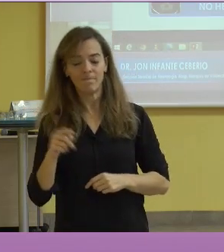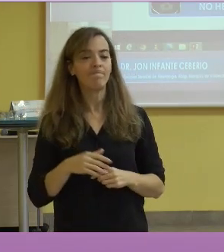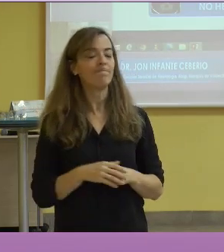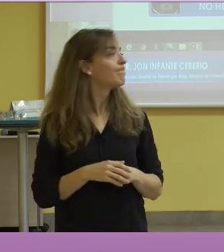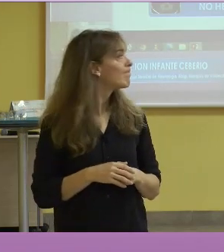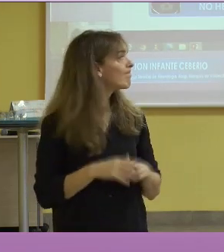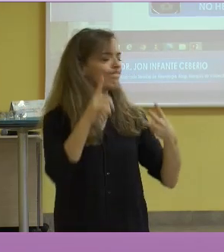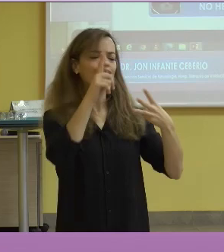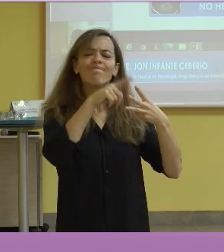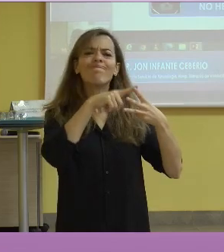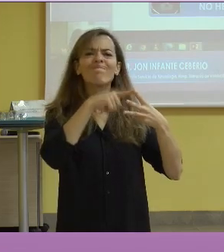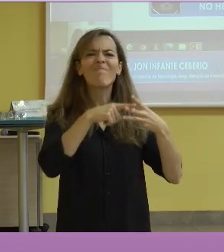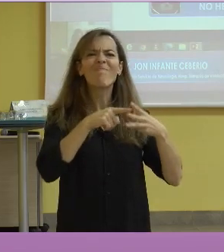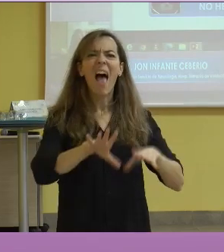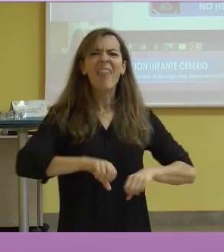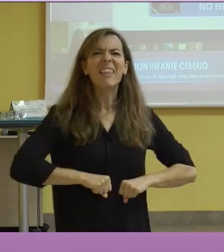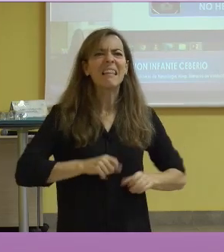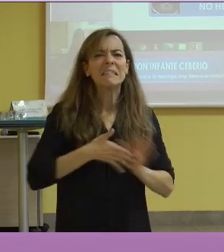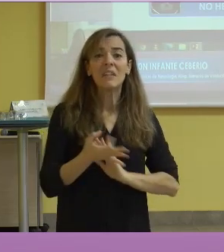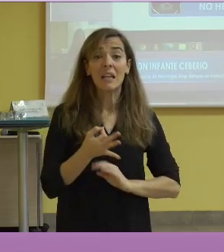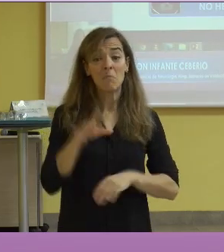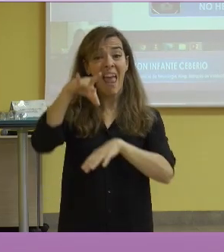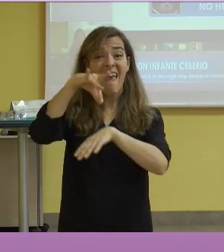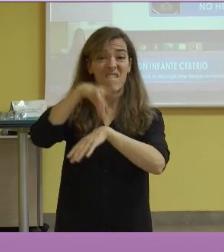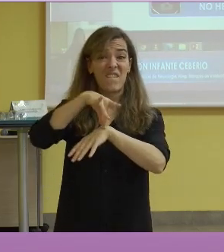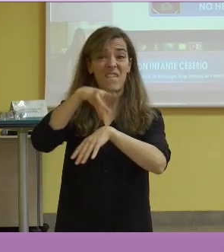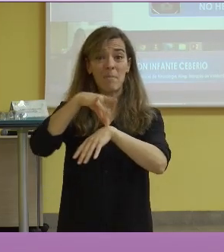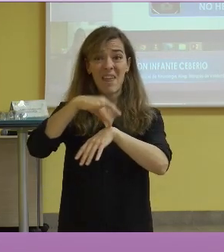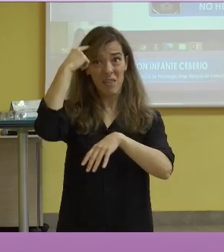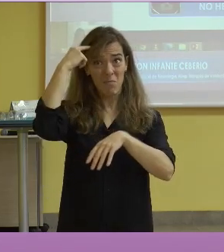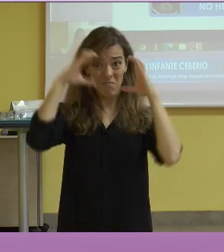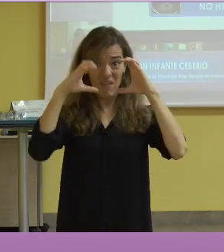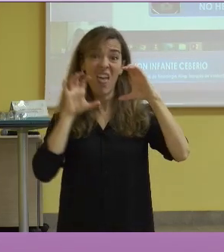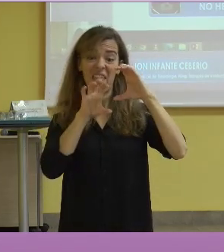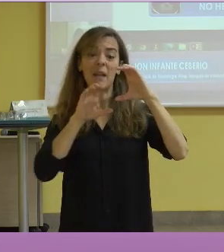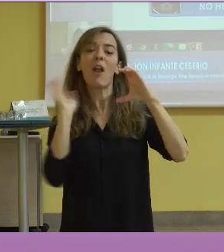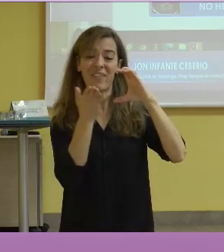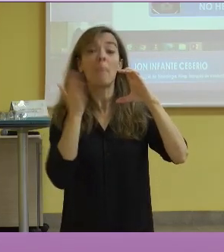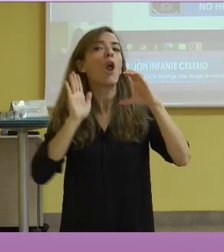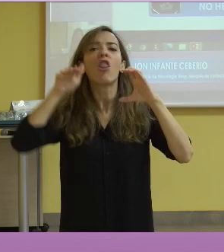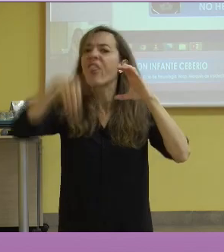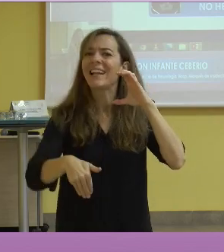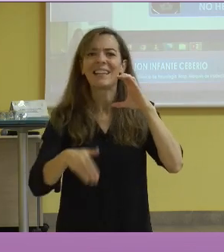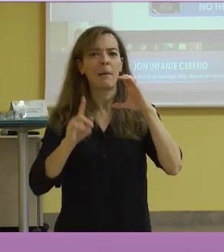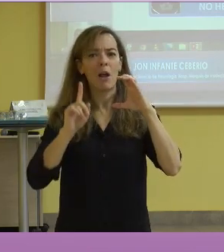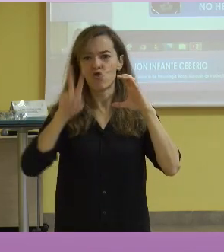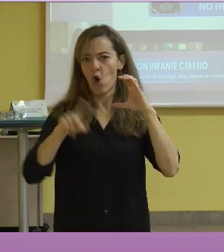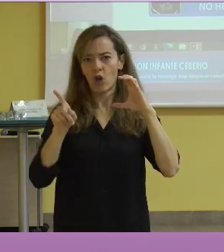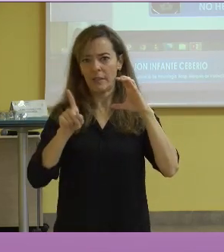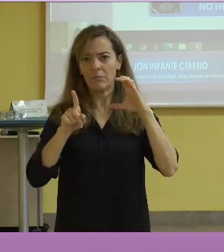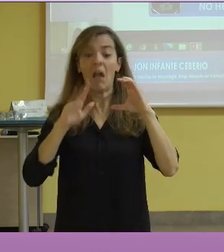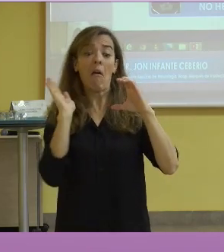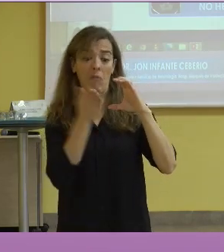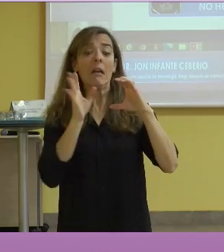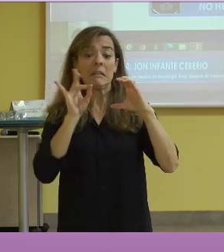ataxias adquiridas? Pues bueno, a enfermedades que dañan el cerebelo pero que no son degenerativas, que dañan el cerebelo y que como